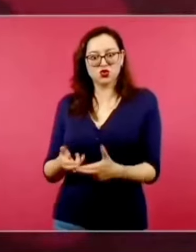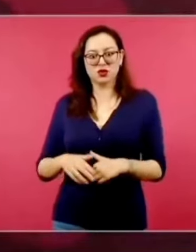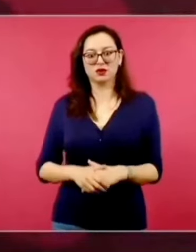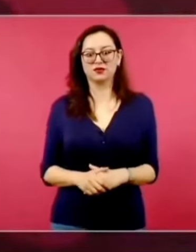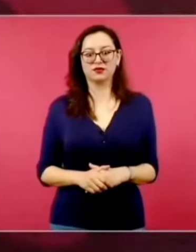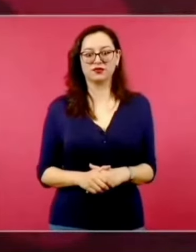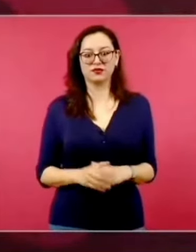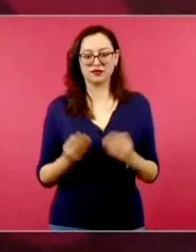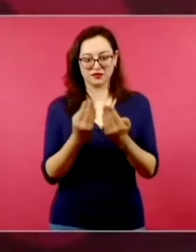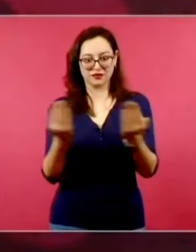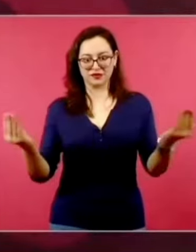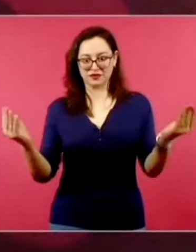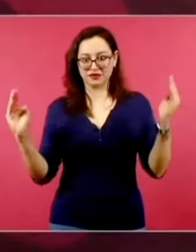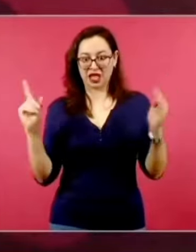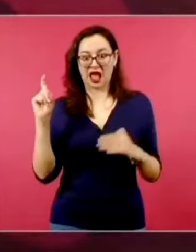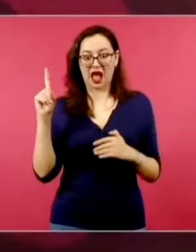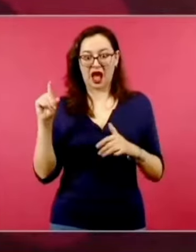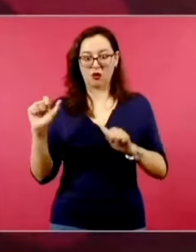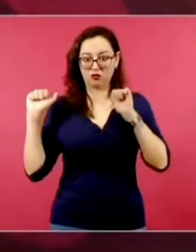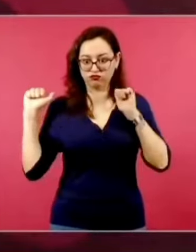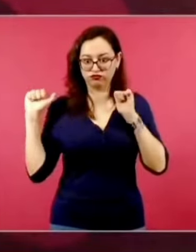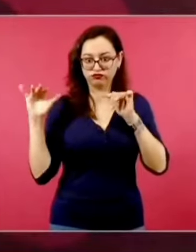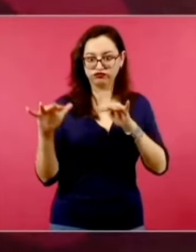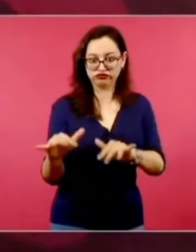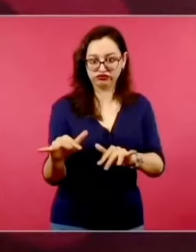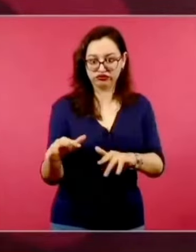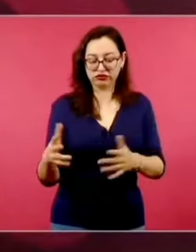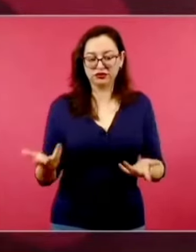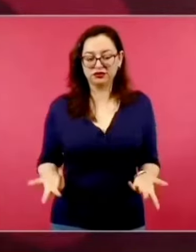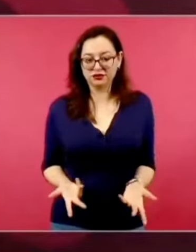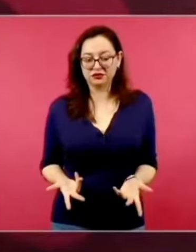importantísimas como las del